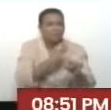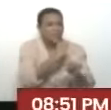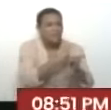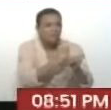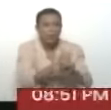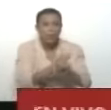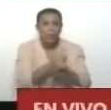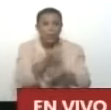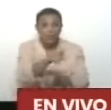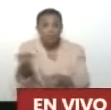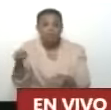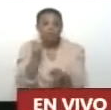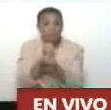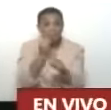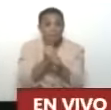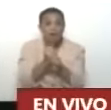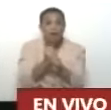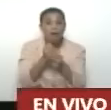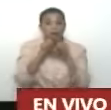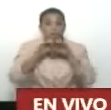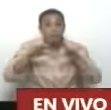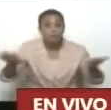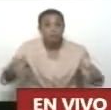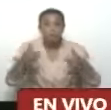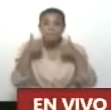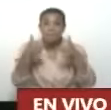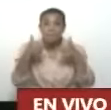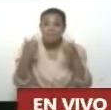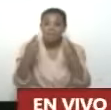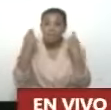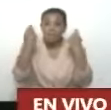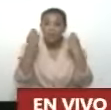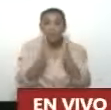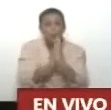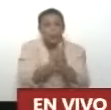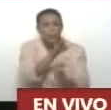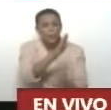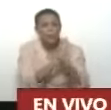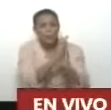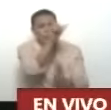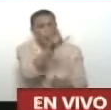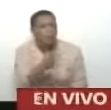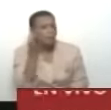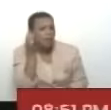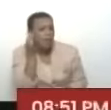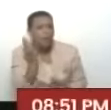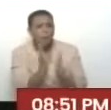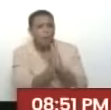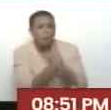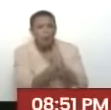ustedes hicieron un gran trabajo en las redes. Entonces yo te voy a pedir algo.